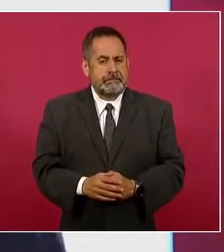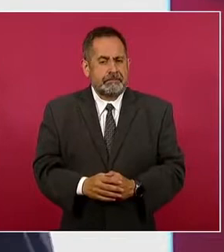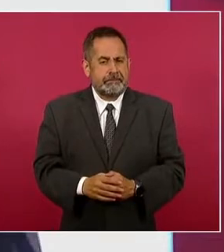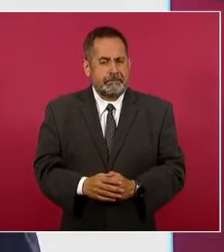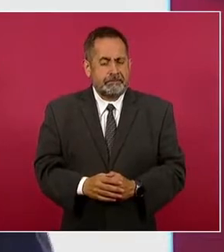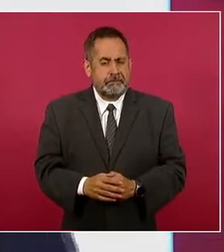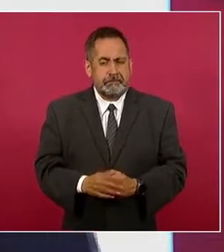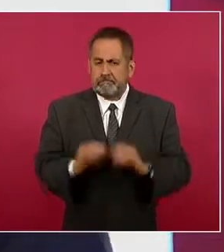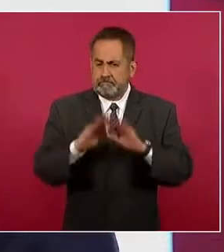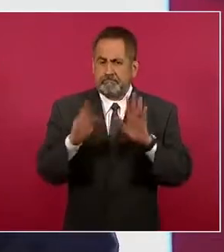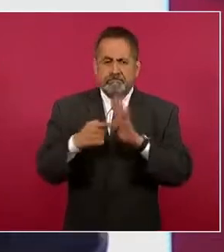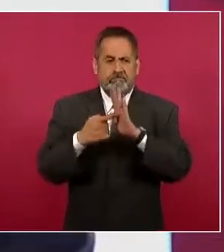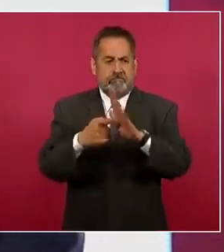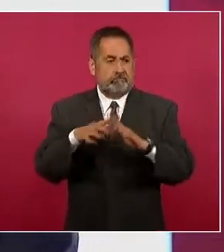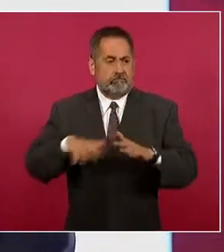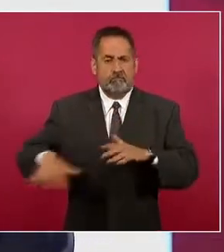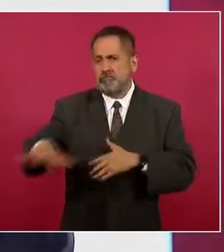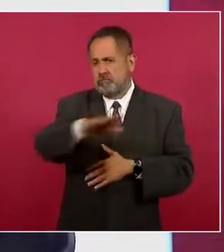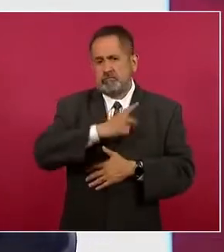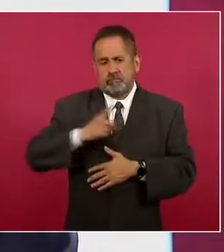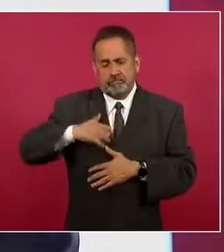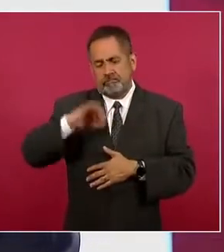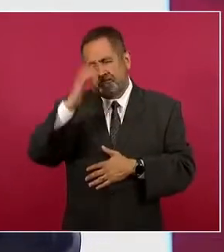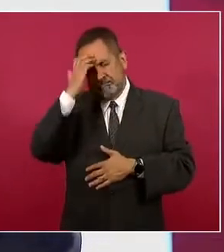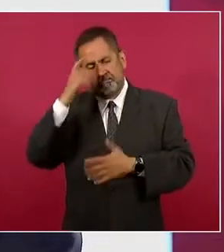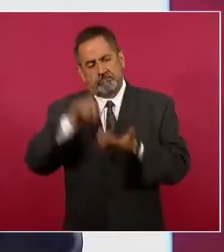Y claro que es un asunto público.